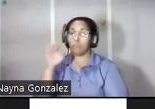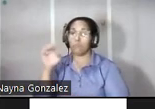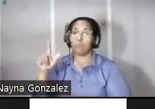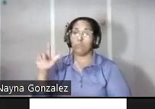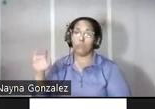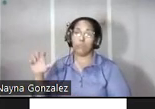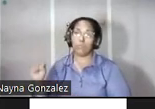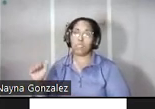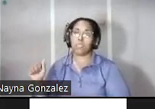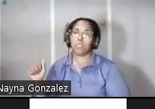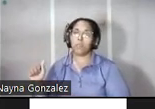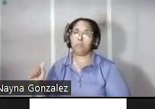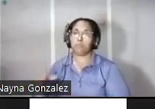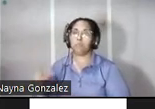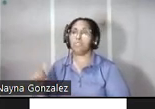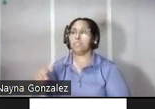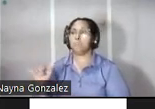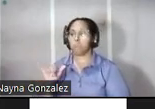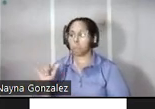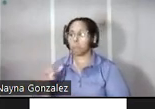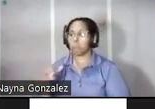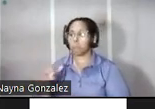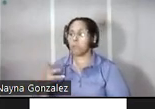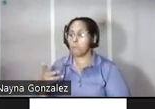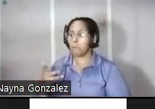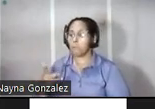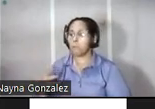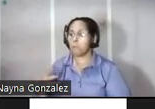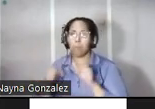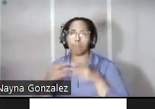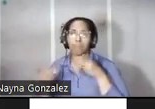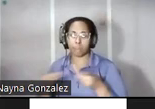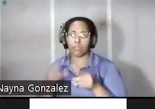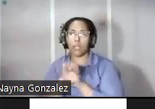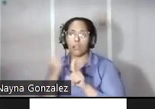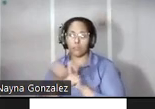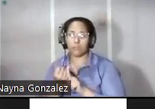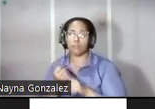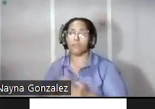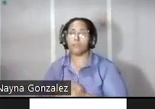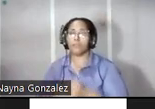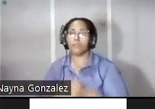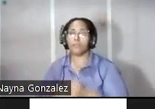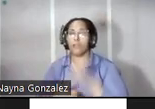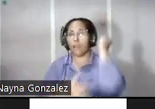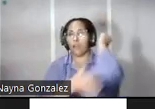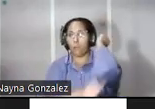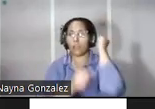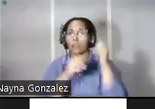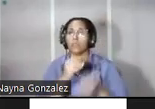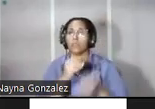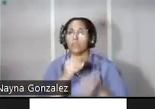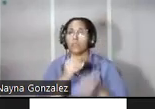Eloísa caía dentro de esas difíciles circunstancias, por lo que atravesaba en términos de la pobreza, la